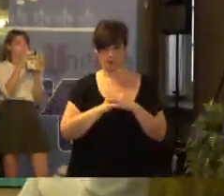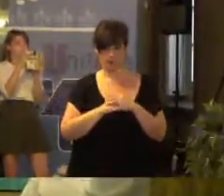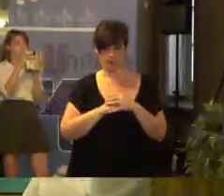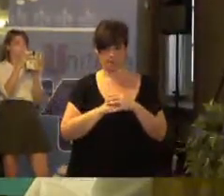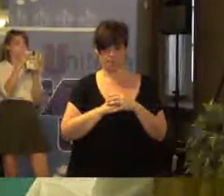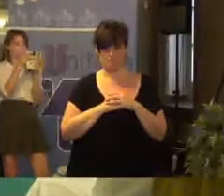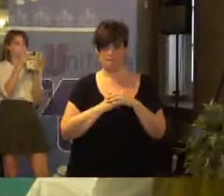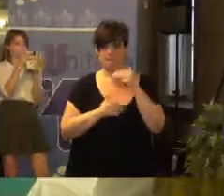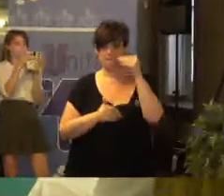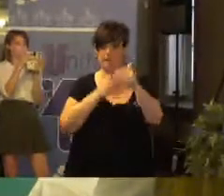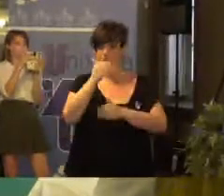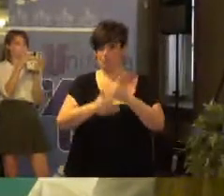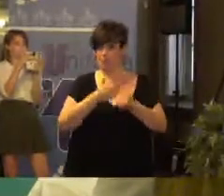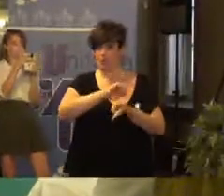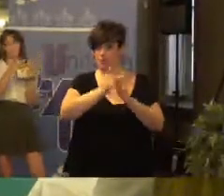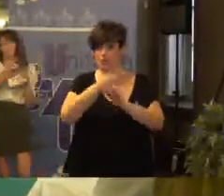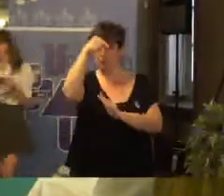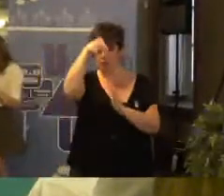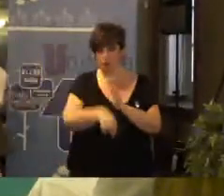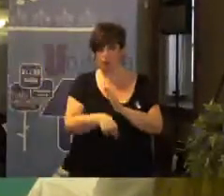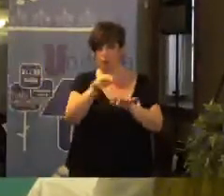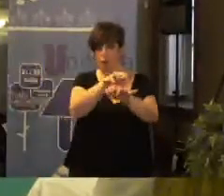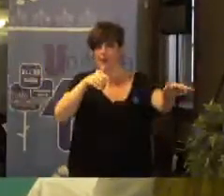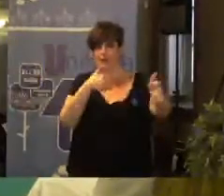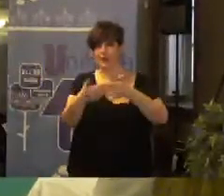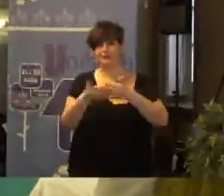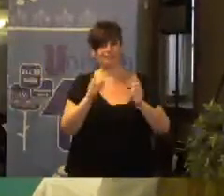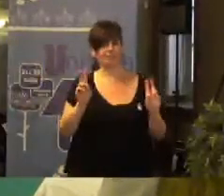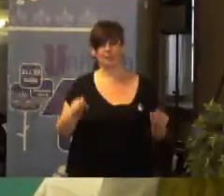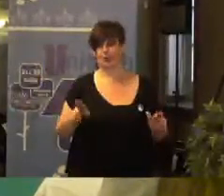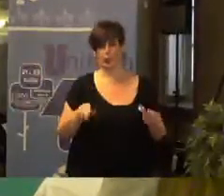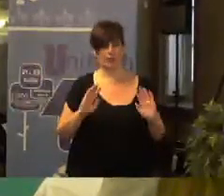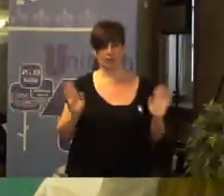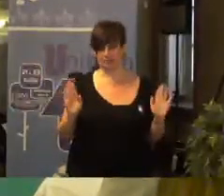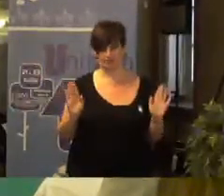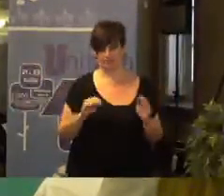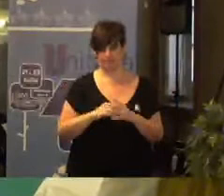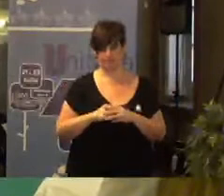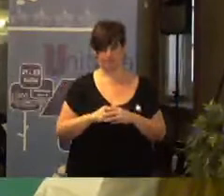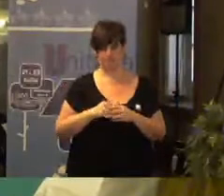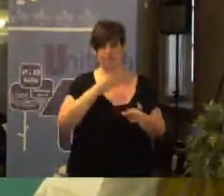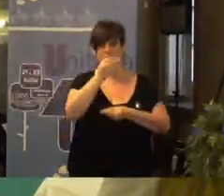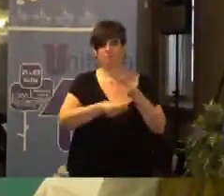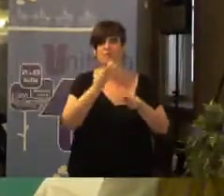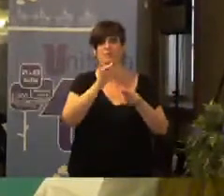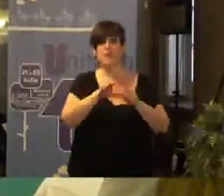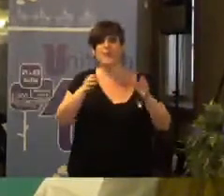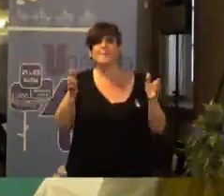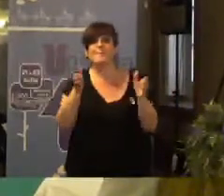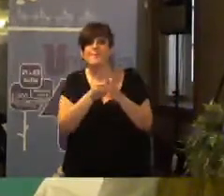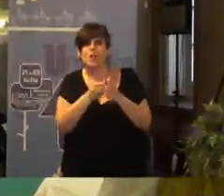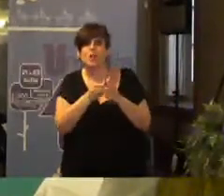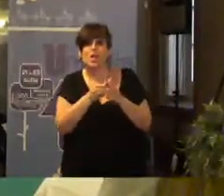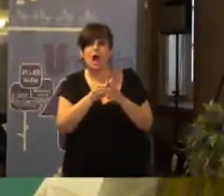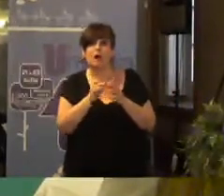os procesos de cambio profundo nunca o fixeron maiorías sociais, senón que o fixeron minorías activas,